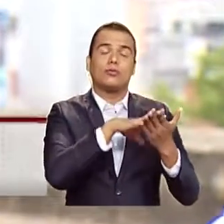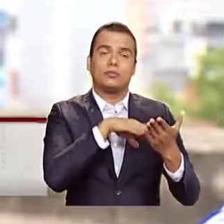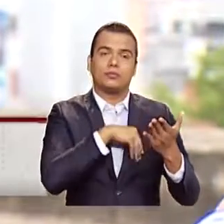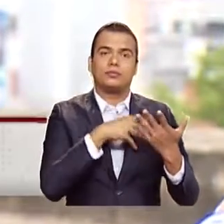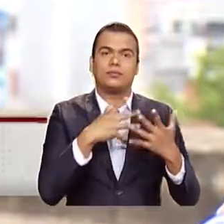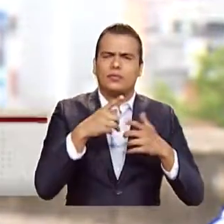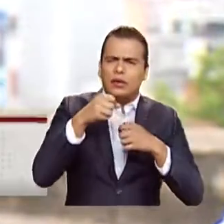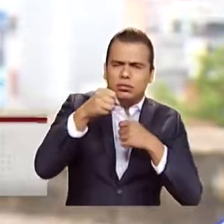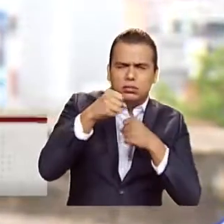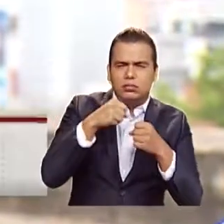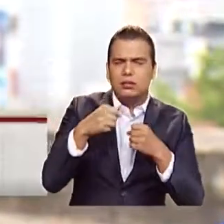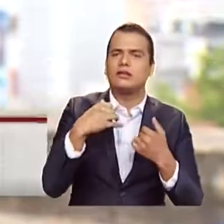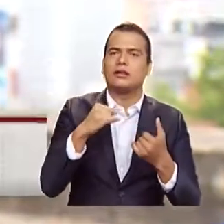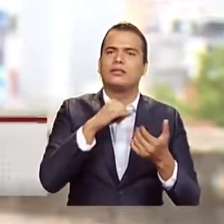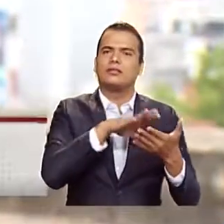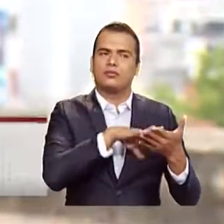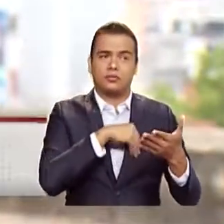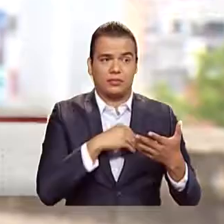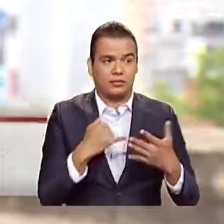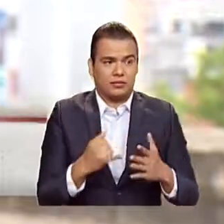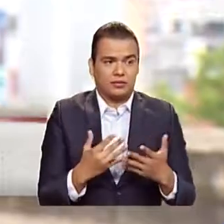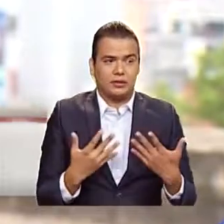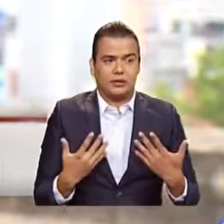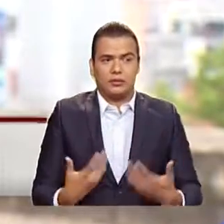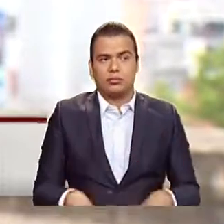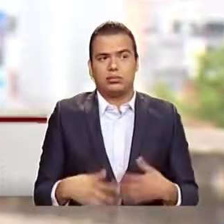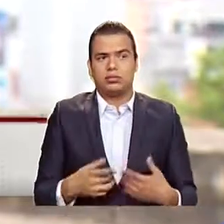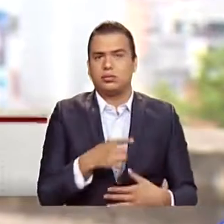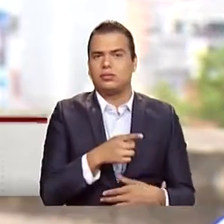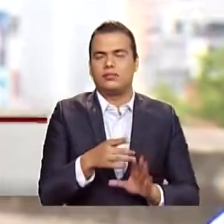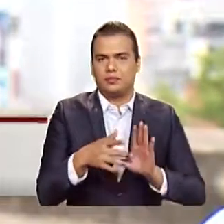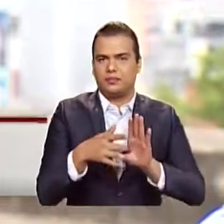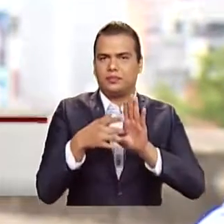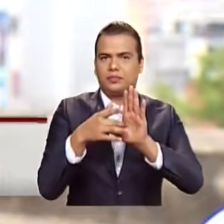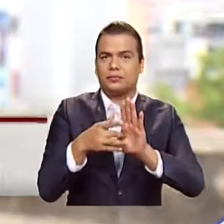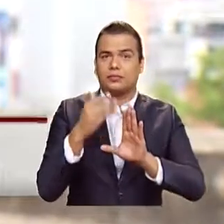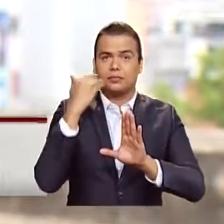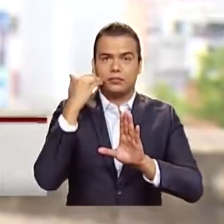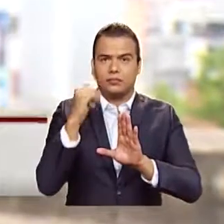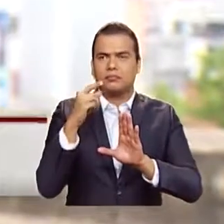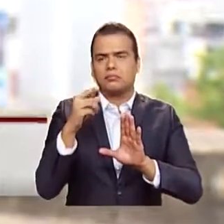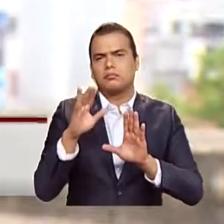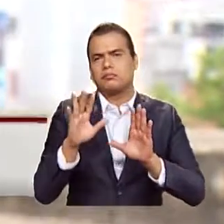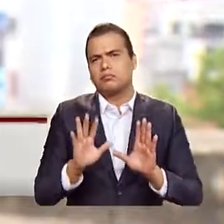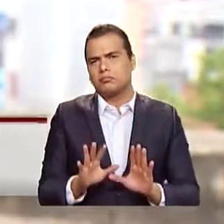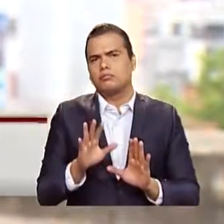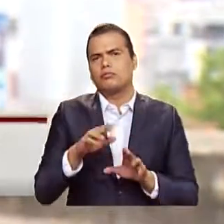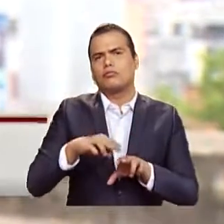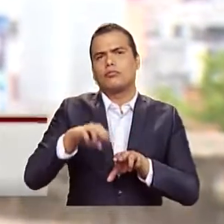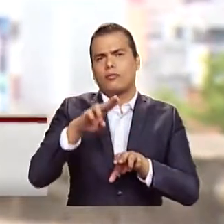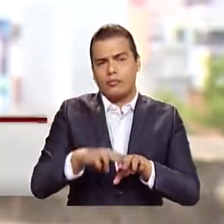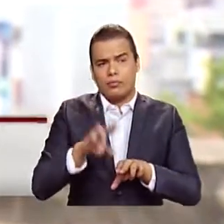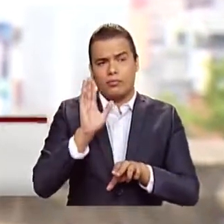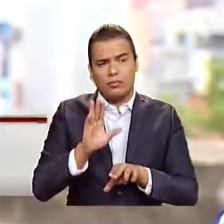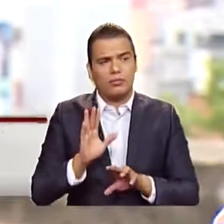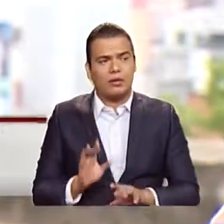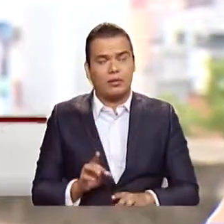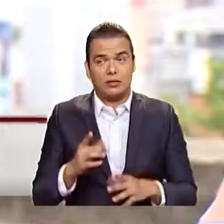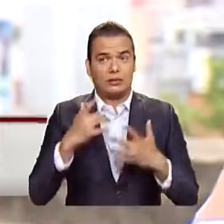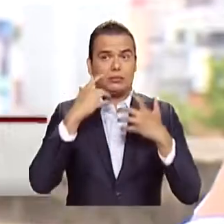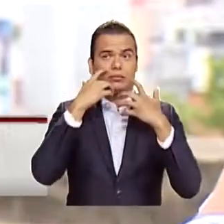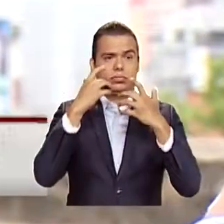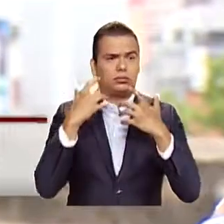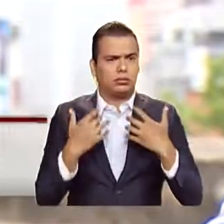diosa guerrera, ¿no? Es como lo veo, es la película por la capa arriba, es una chica de clase popular, pero realmente es la historia mítica de una diosa